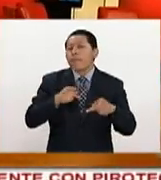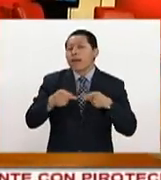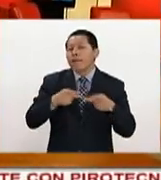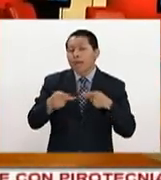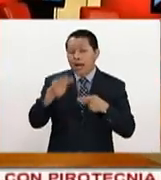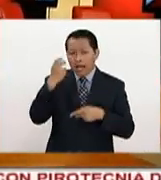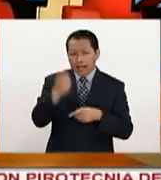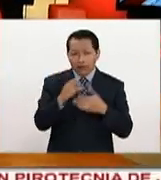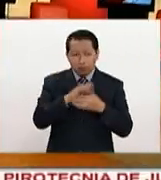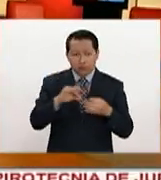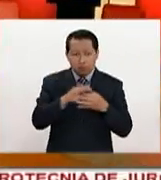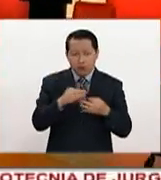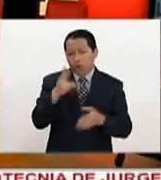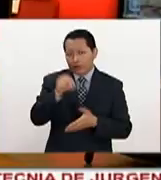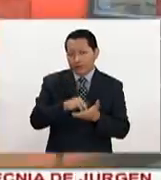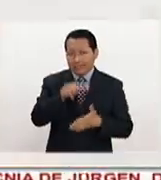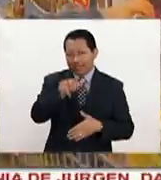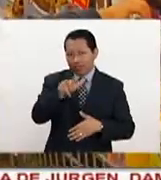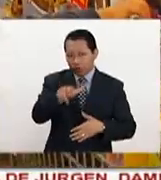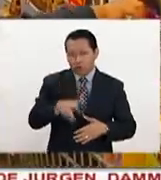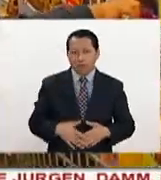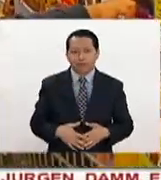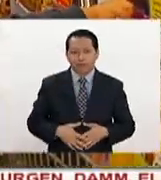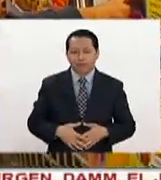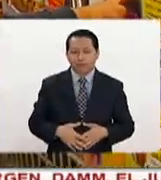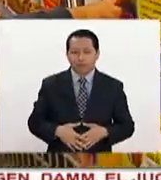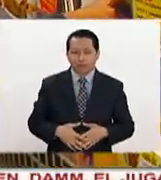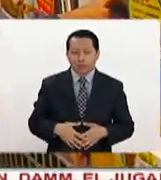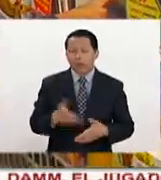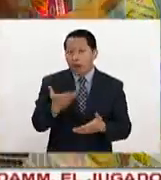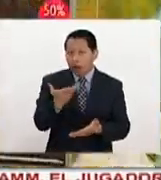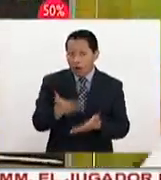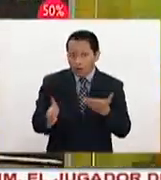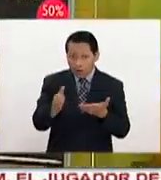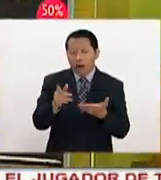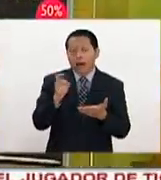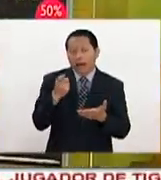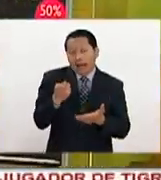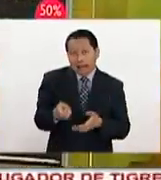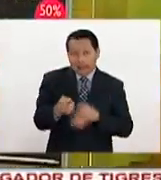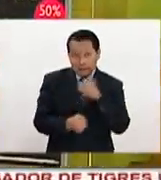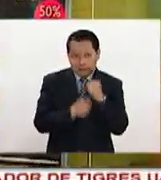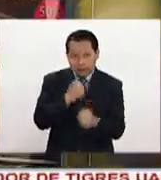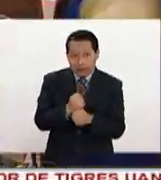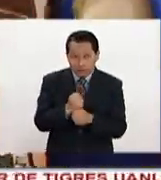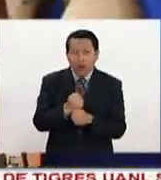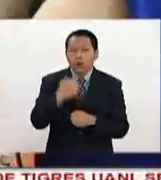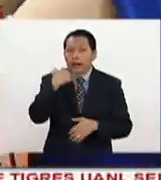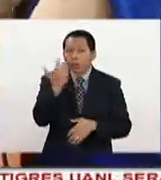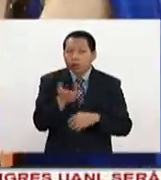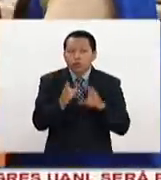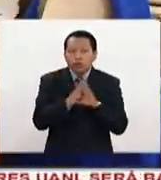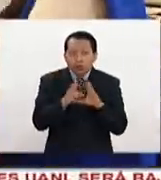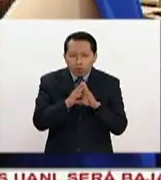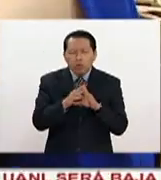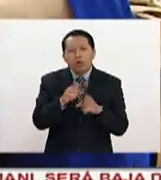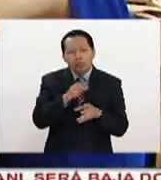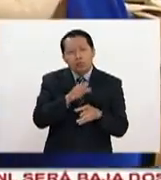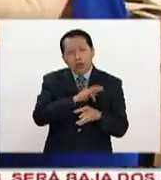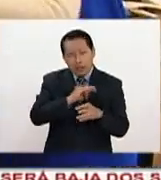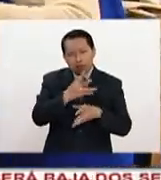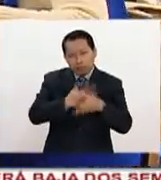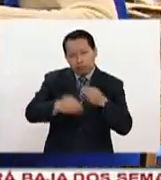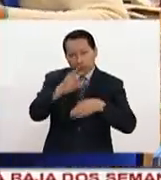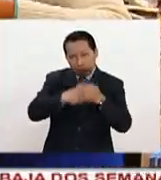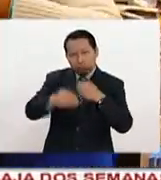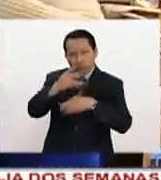este sector en este 2018. Ahora, en este año, veremos una recuperación de ese